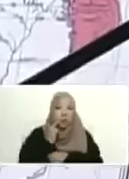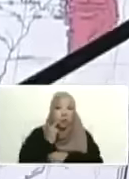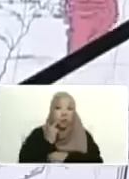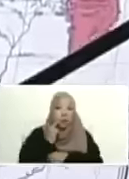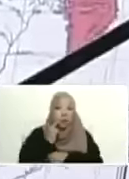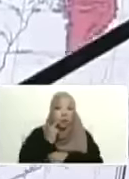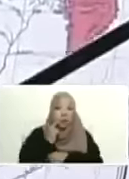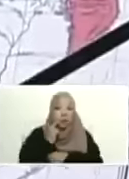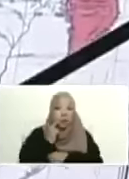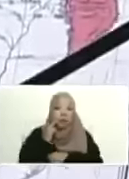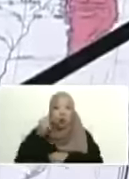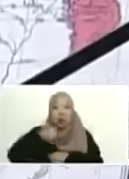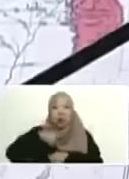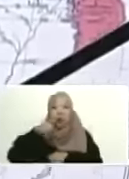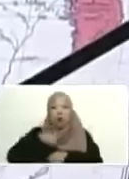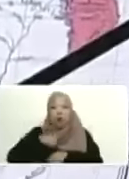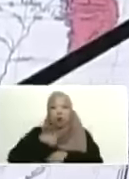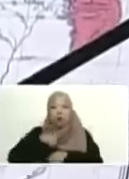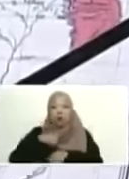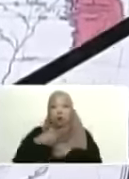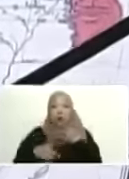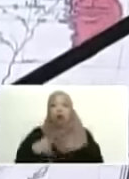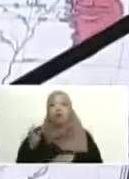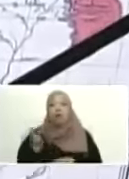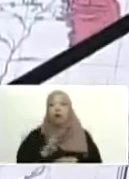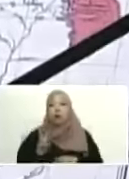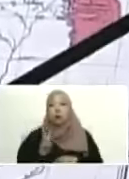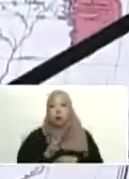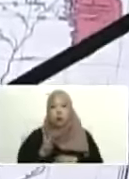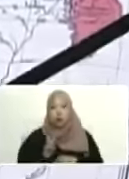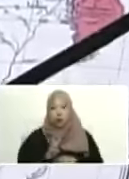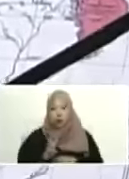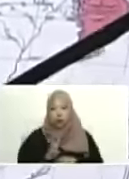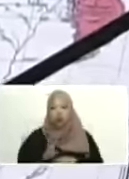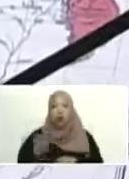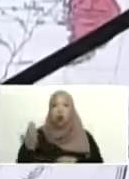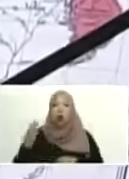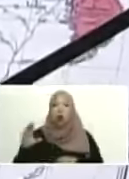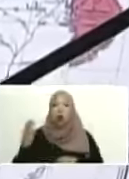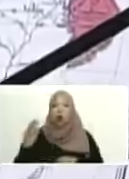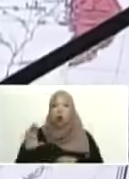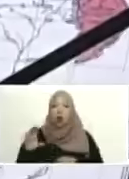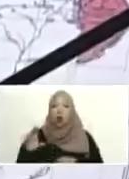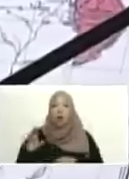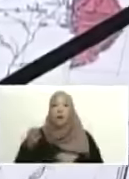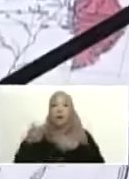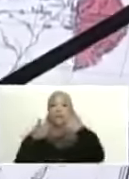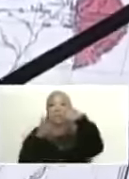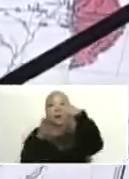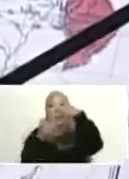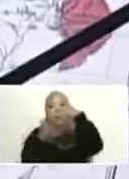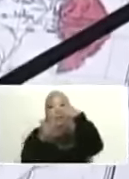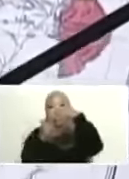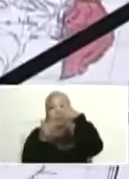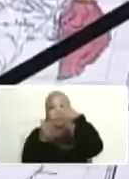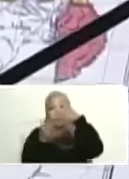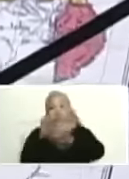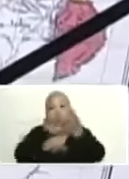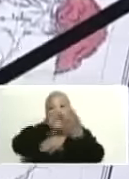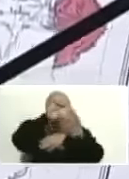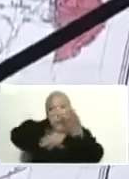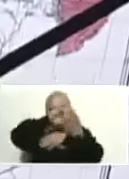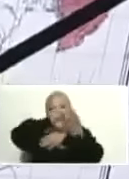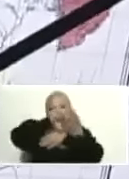de lo que hoy es Venezuela, Colombia, Panamá y Ecuador.